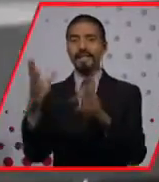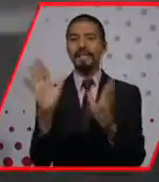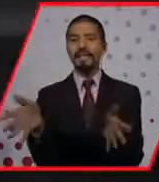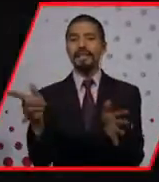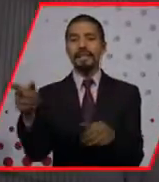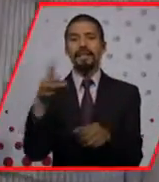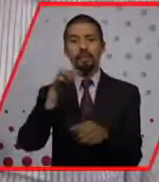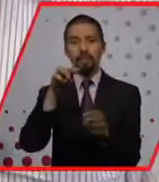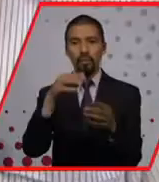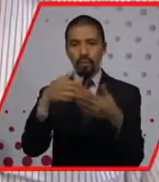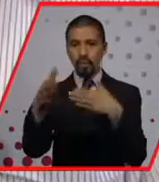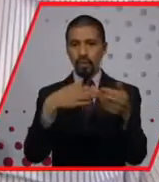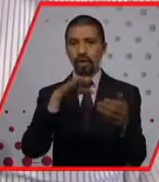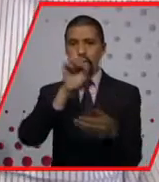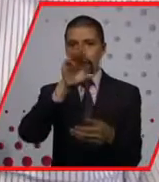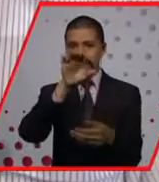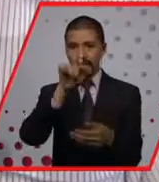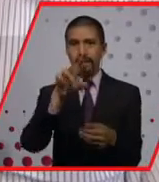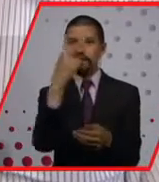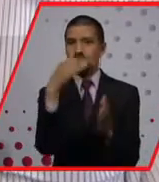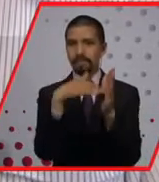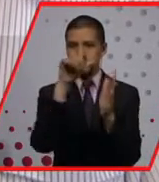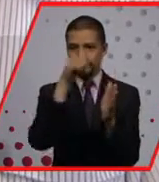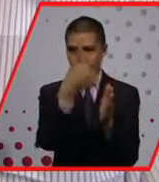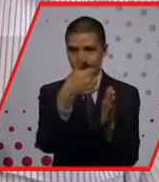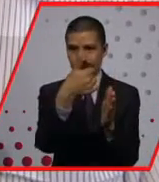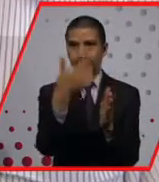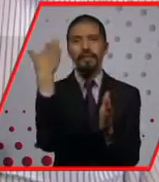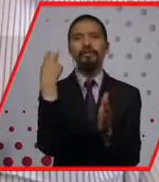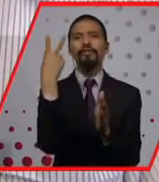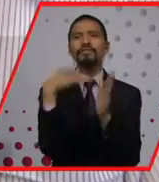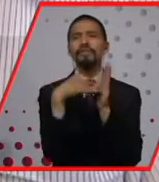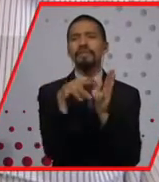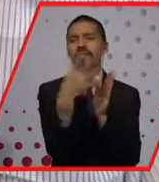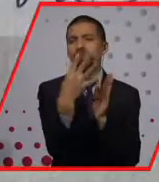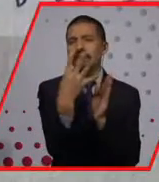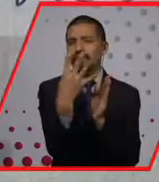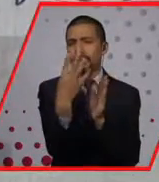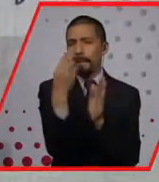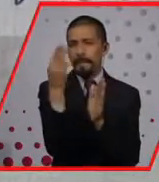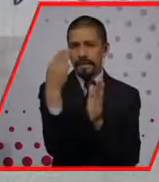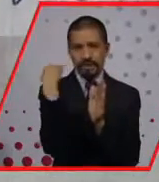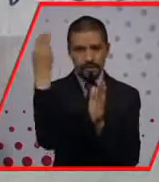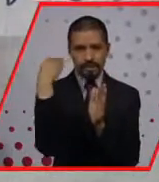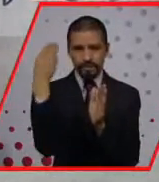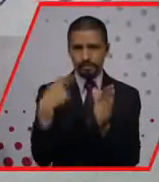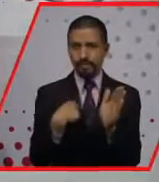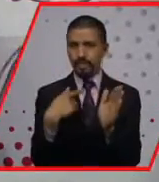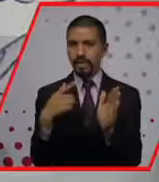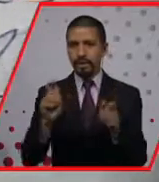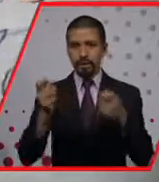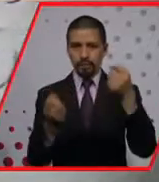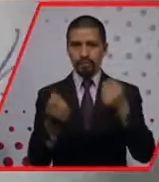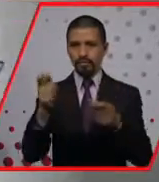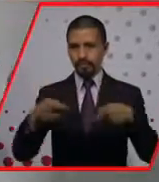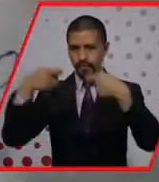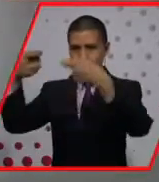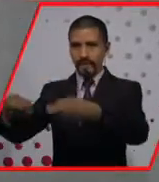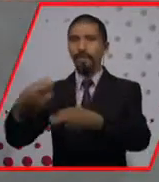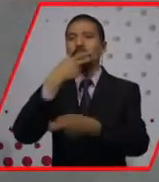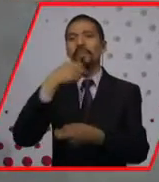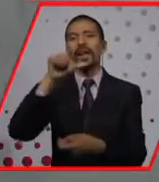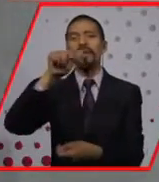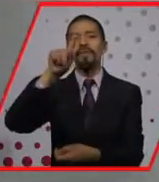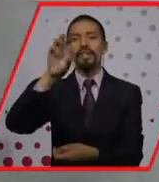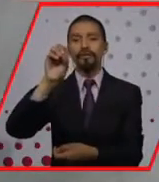Escape del año 2006, en el año del 2014, marzo del 2014. Esta camioneta yo la entregué al señor Alberto Vázquez